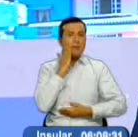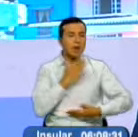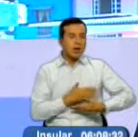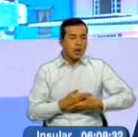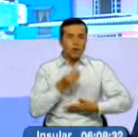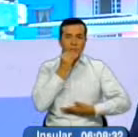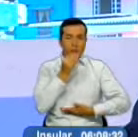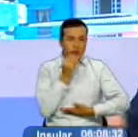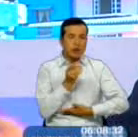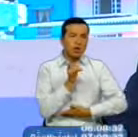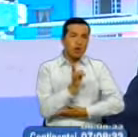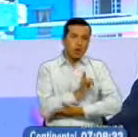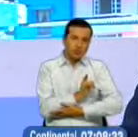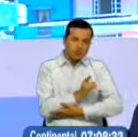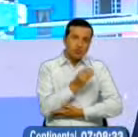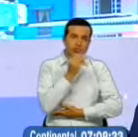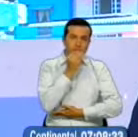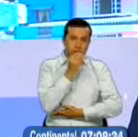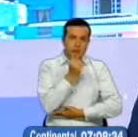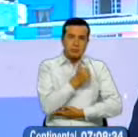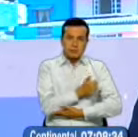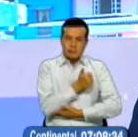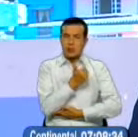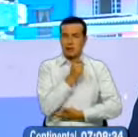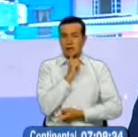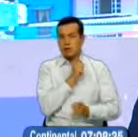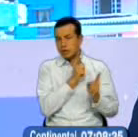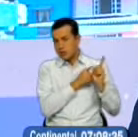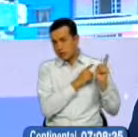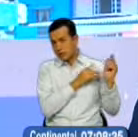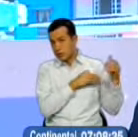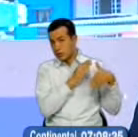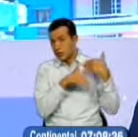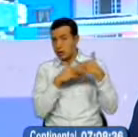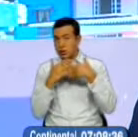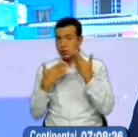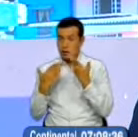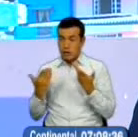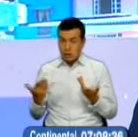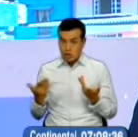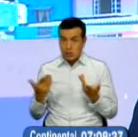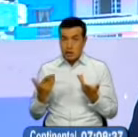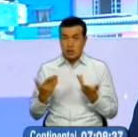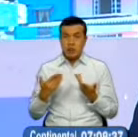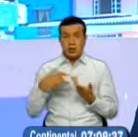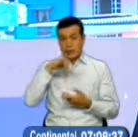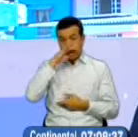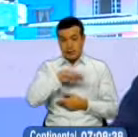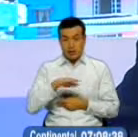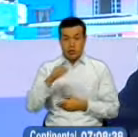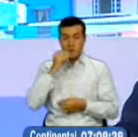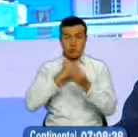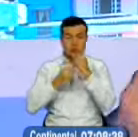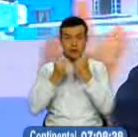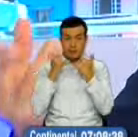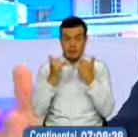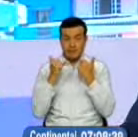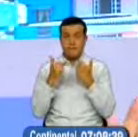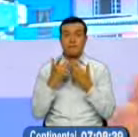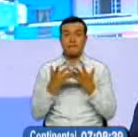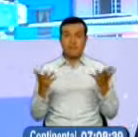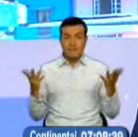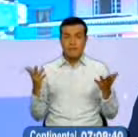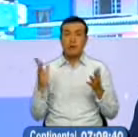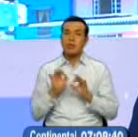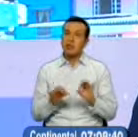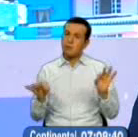de los niños, por lo tanto el correlato fundamental es la reducción de la desnutrición infantil, difícilmente podremos lograr